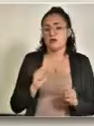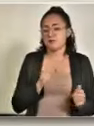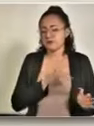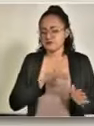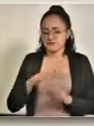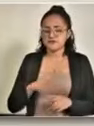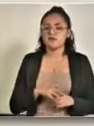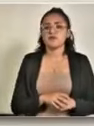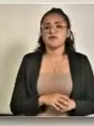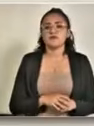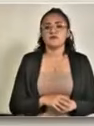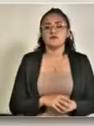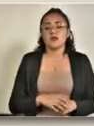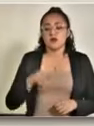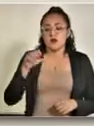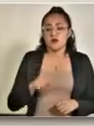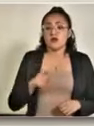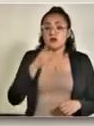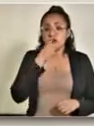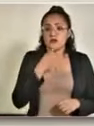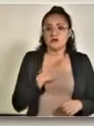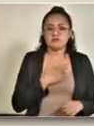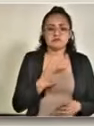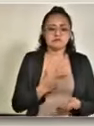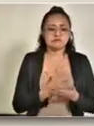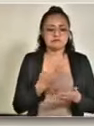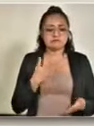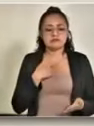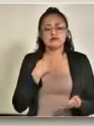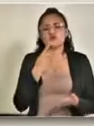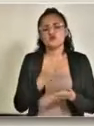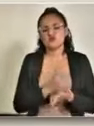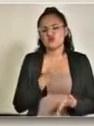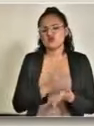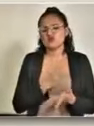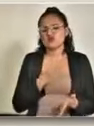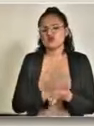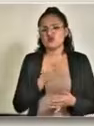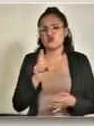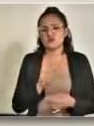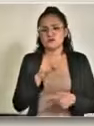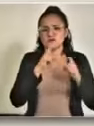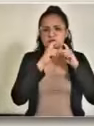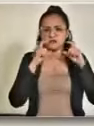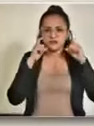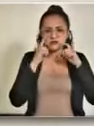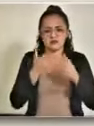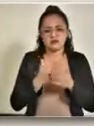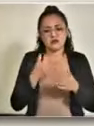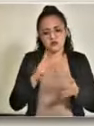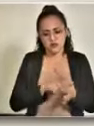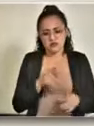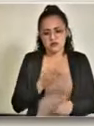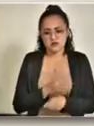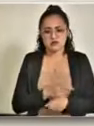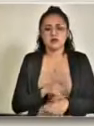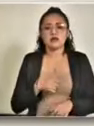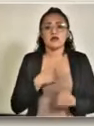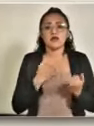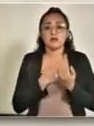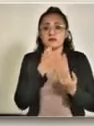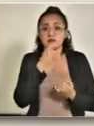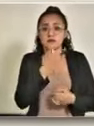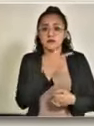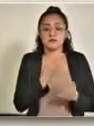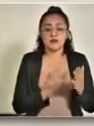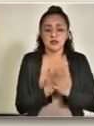saber, hoy, bueno, usted ha insistido, gobernador, en el uso de cubrebocas, hoy lo volvió a repetir. Hoy en la mañana también le